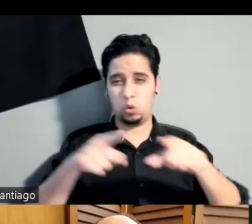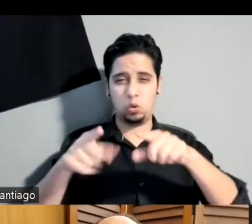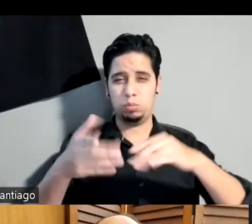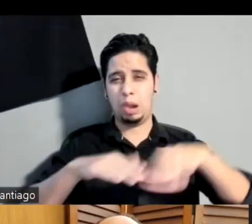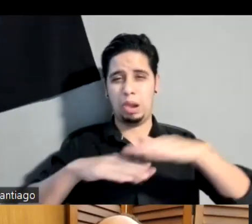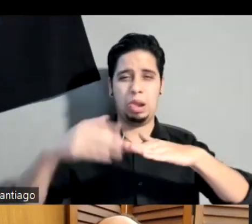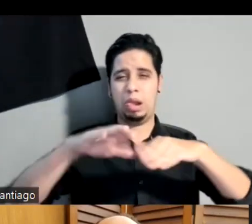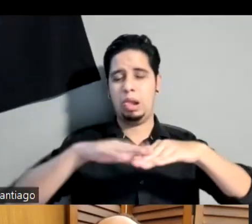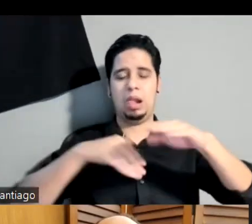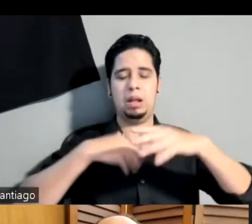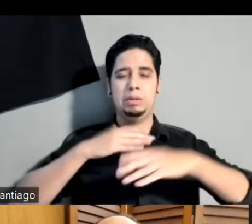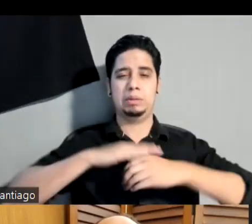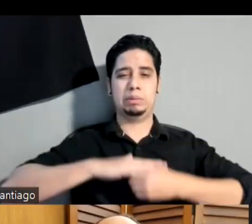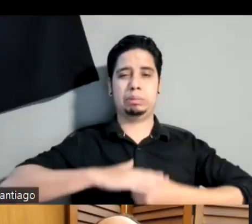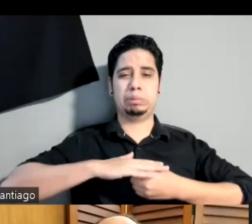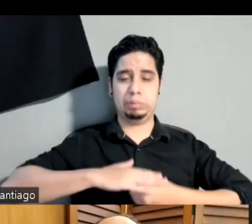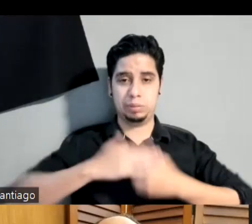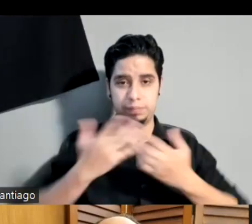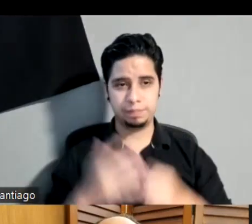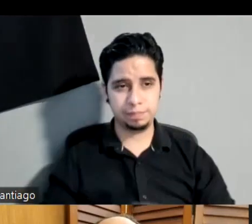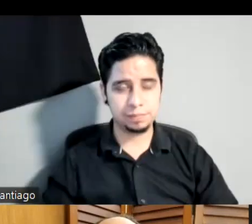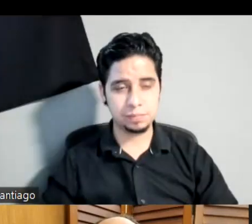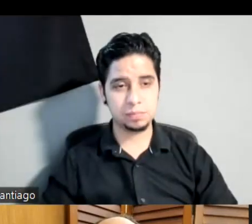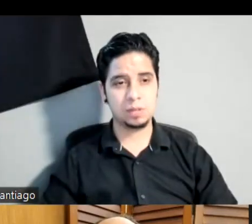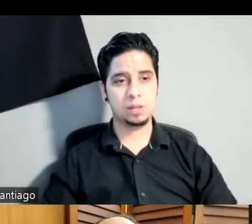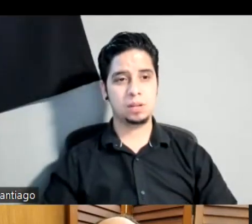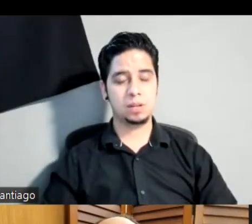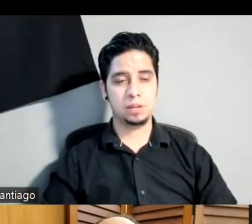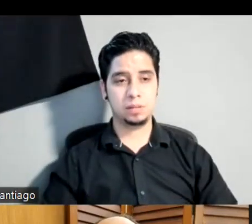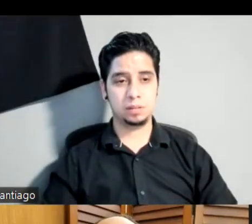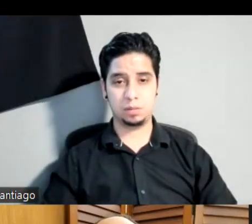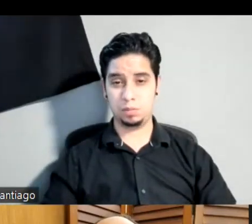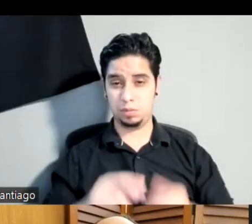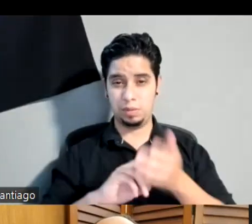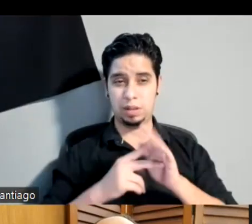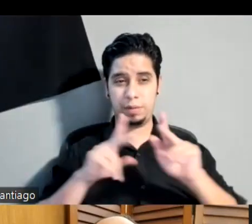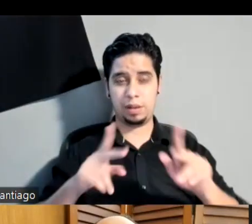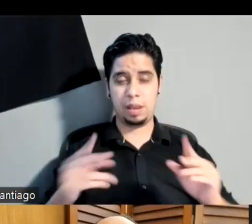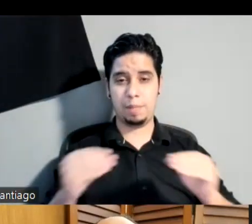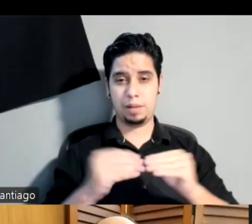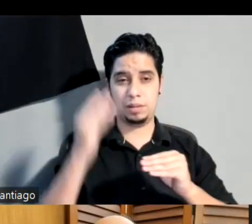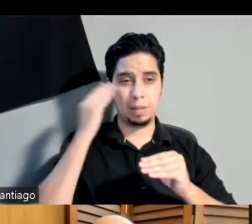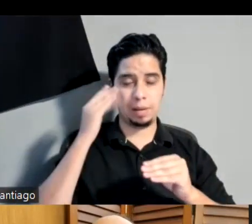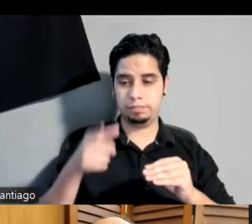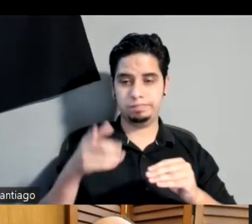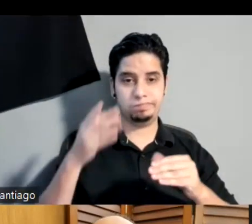que haciendo la persona que se supone que sepa más de ese muchachito, no